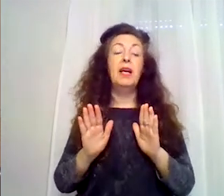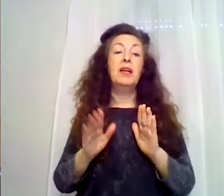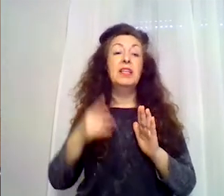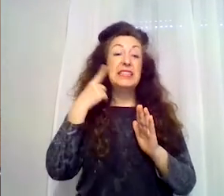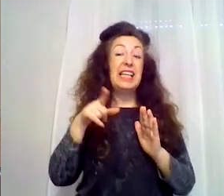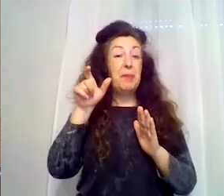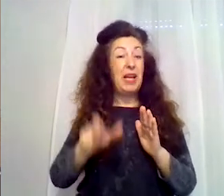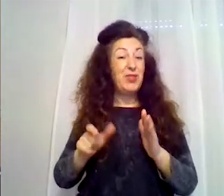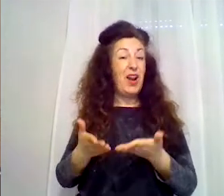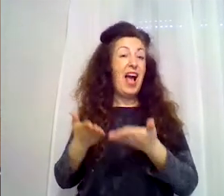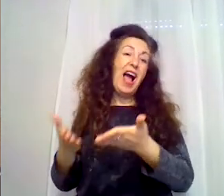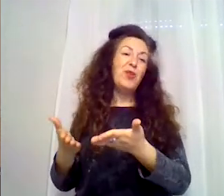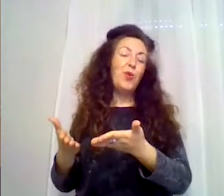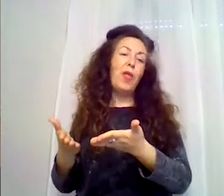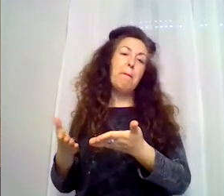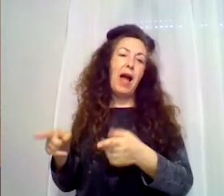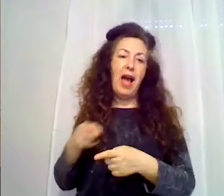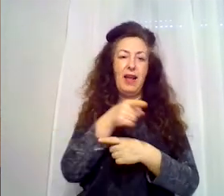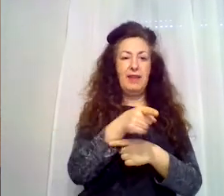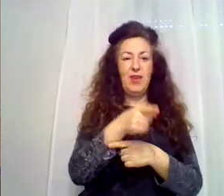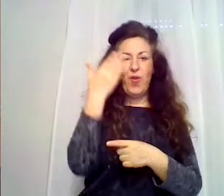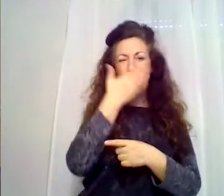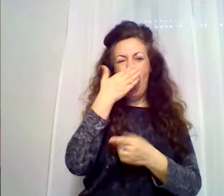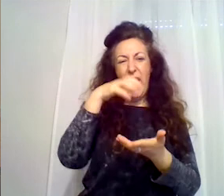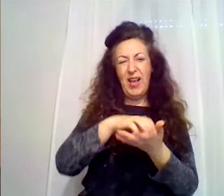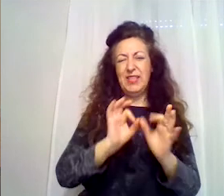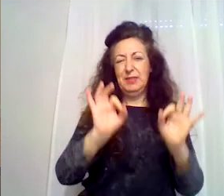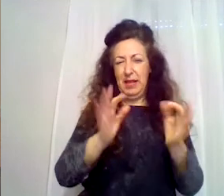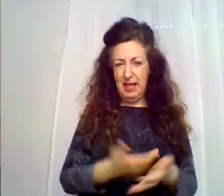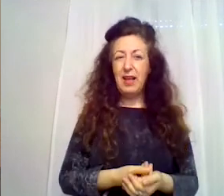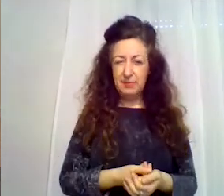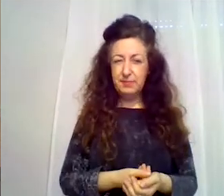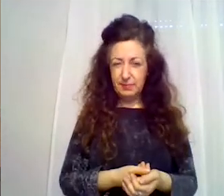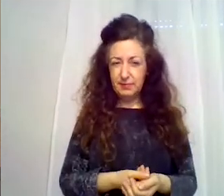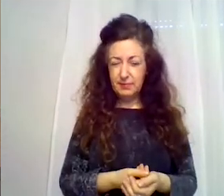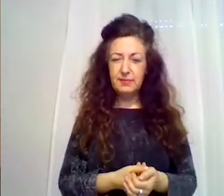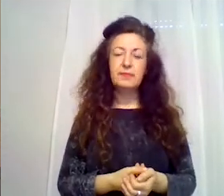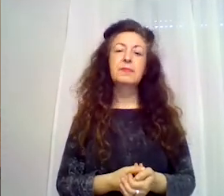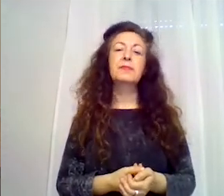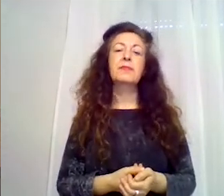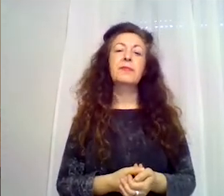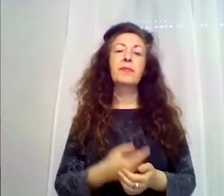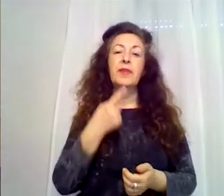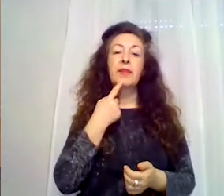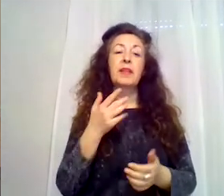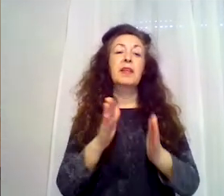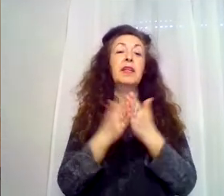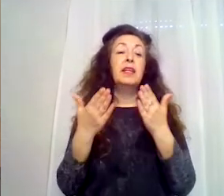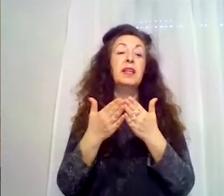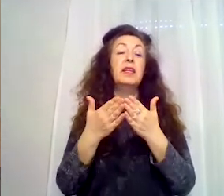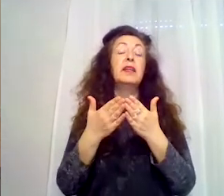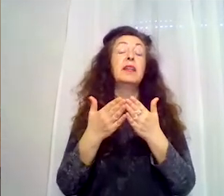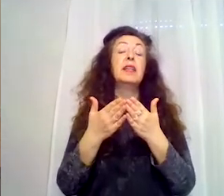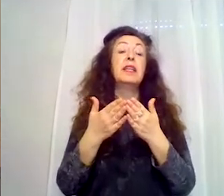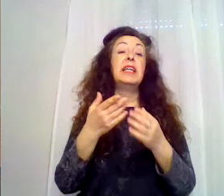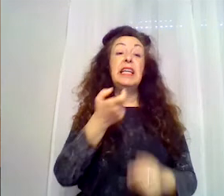con móviles. Con móviles y con ordenadores, pero absolutamente volviendo a la Edad Media. Yo creo que tú ibas por ahí, ¿no? Es